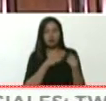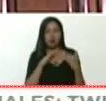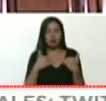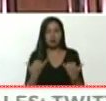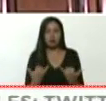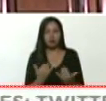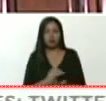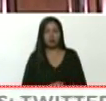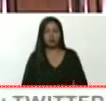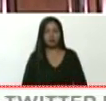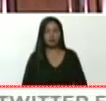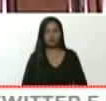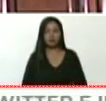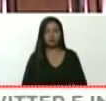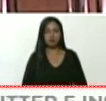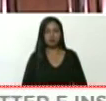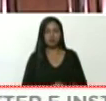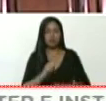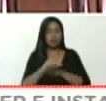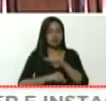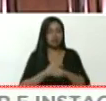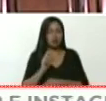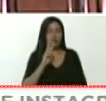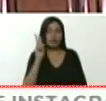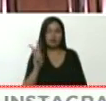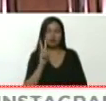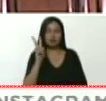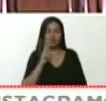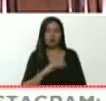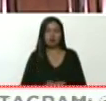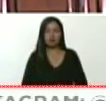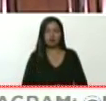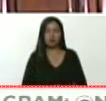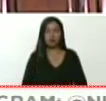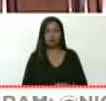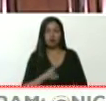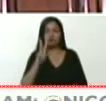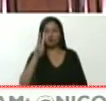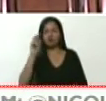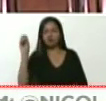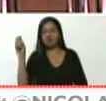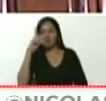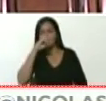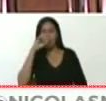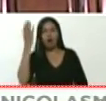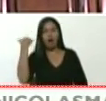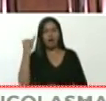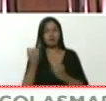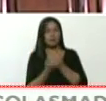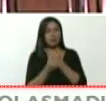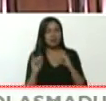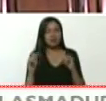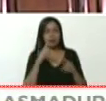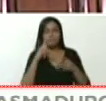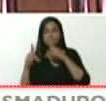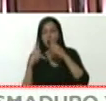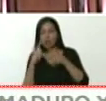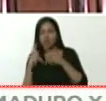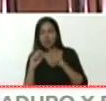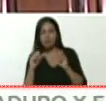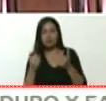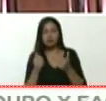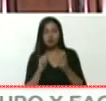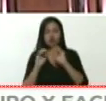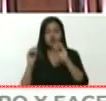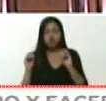queridos compatriotas, es el siglo de Venezuela. Y si hace 200 años la independencia fue política, conquistada con